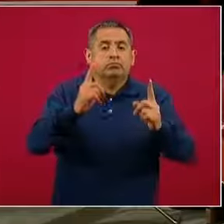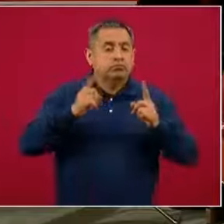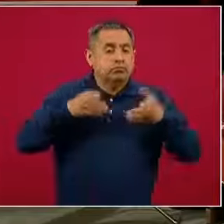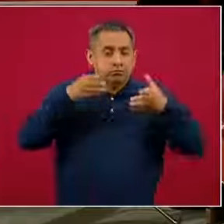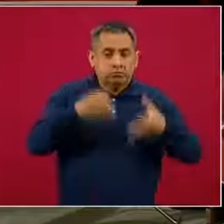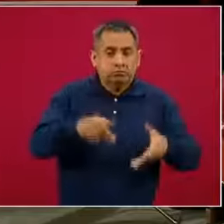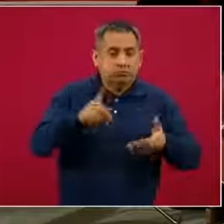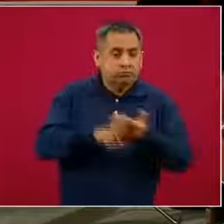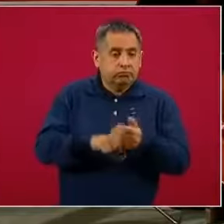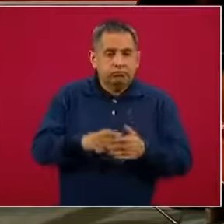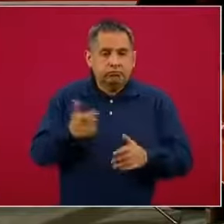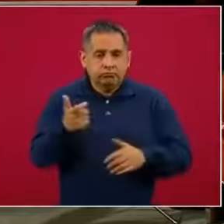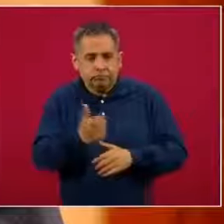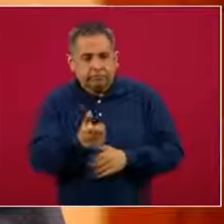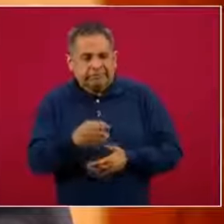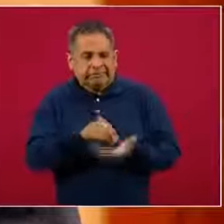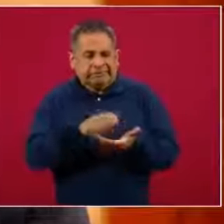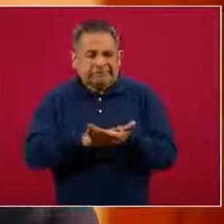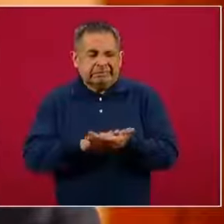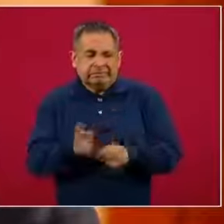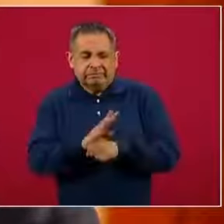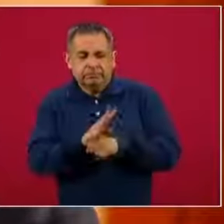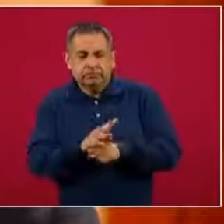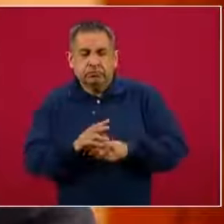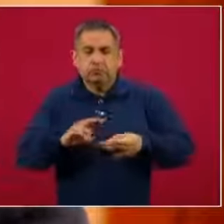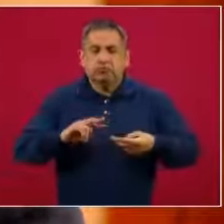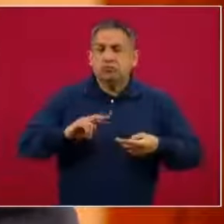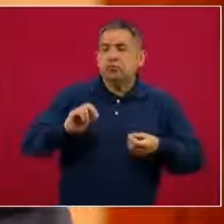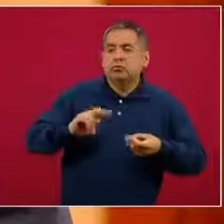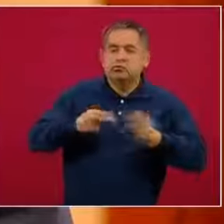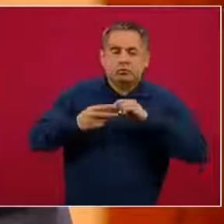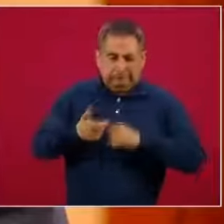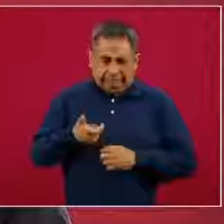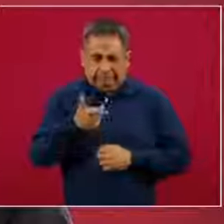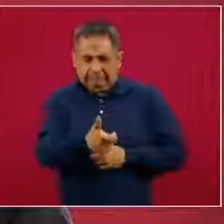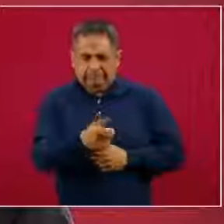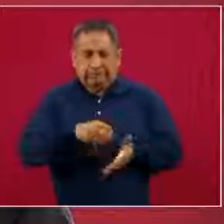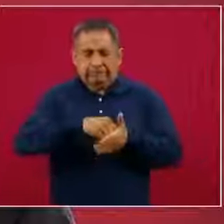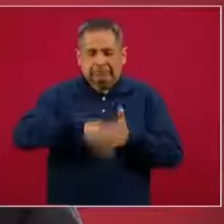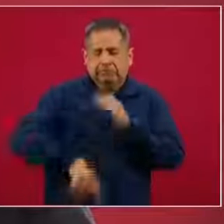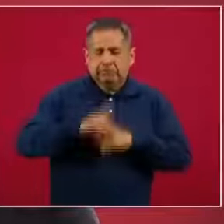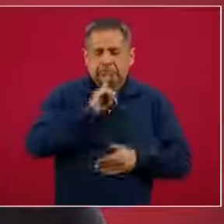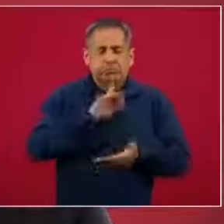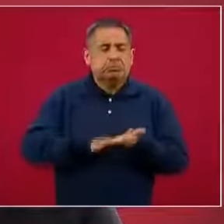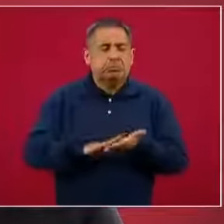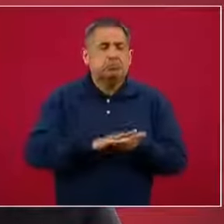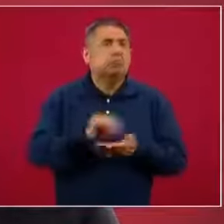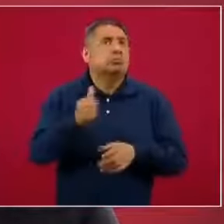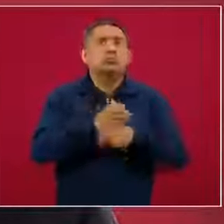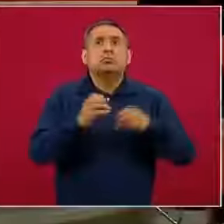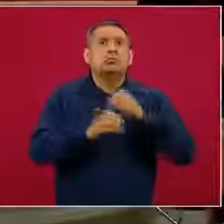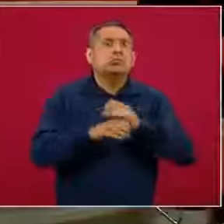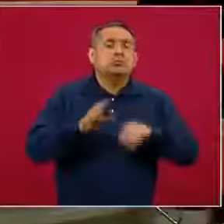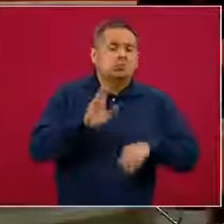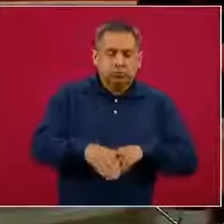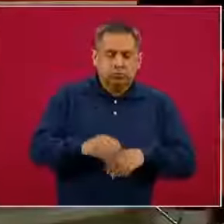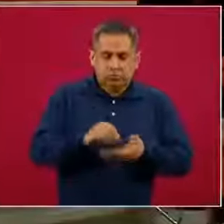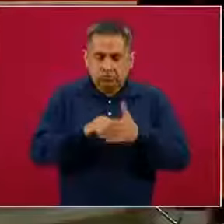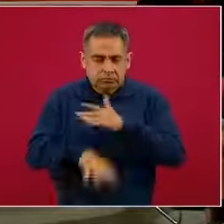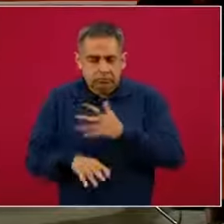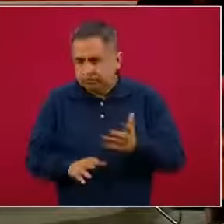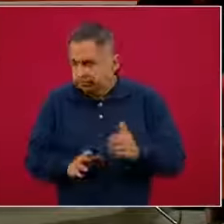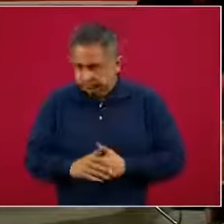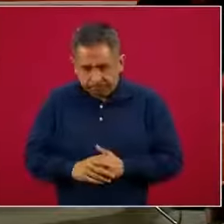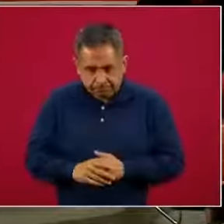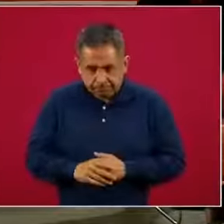para registrarla como COVID o viceversa, le ofrecían dinero para registrarla como otra causa de muerte. Lo cierto es que